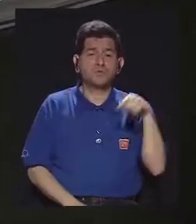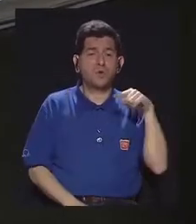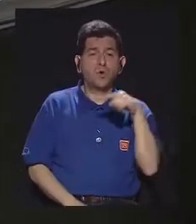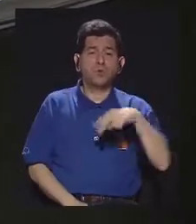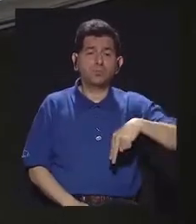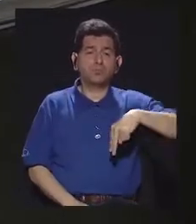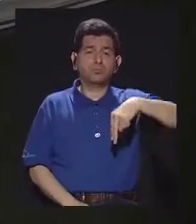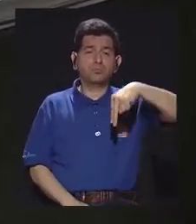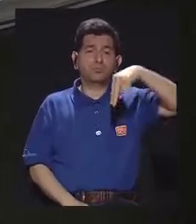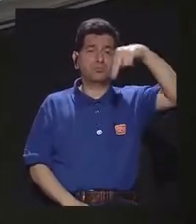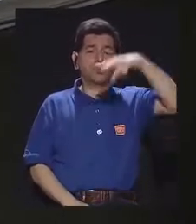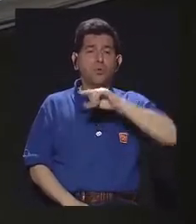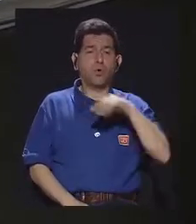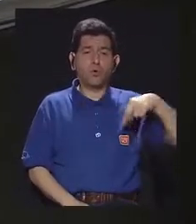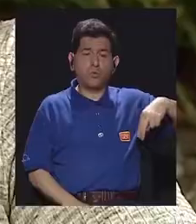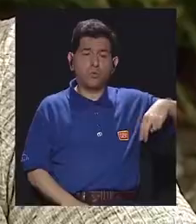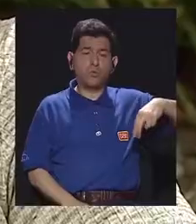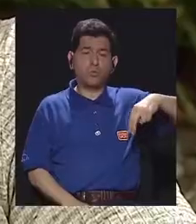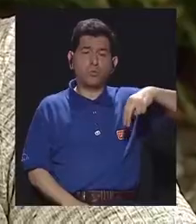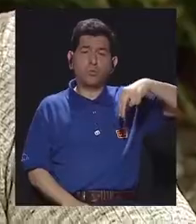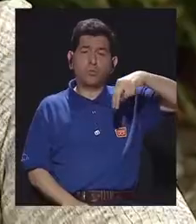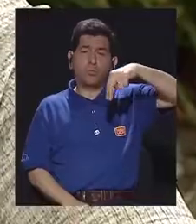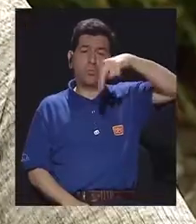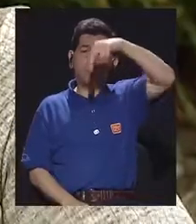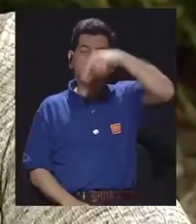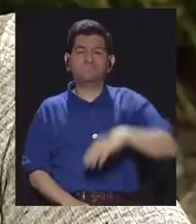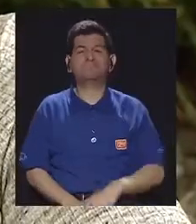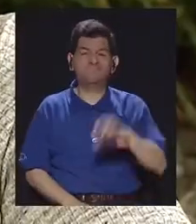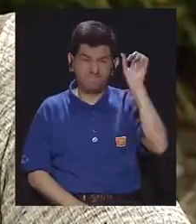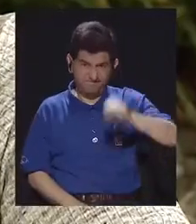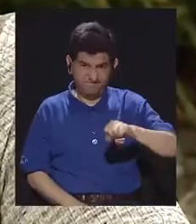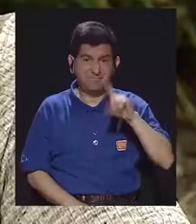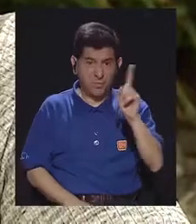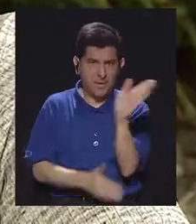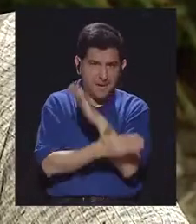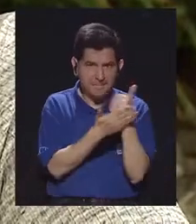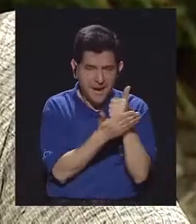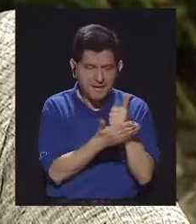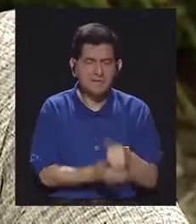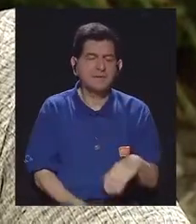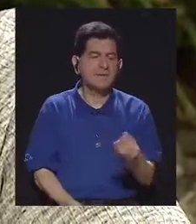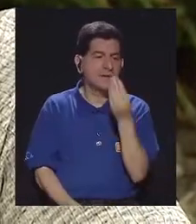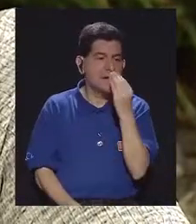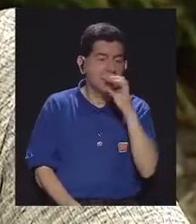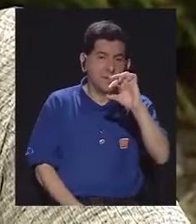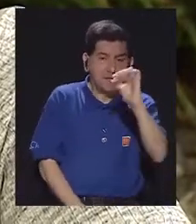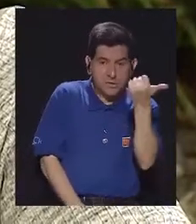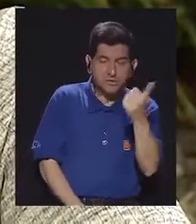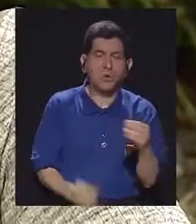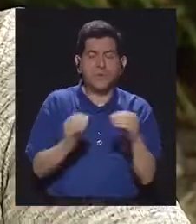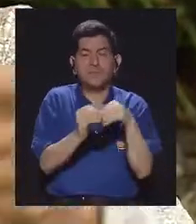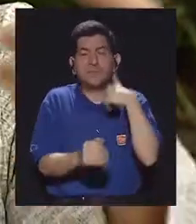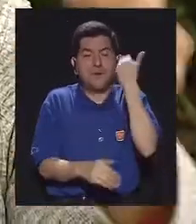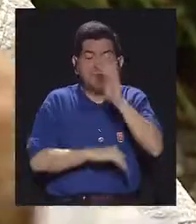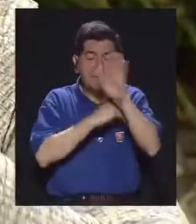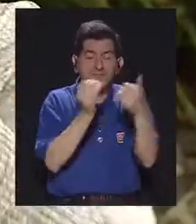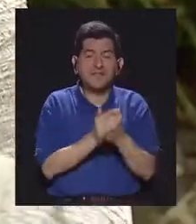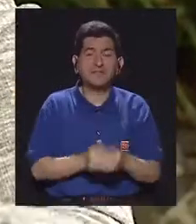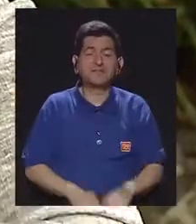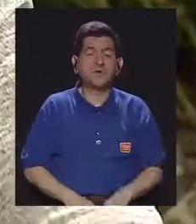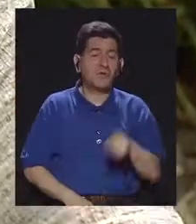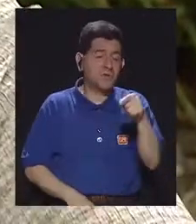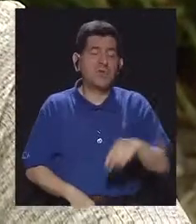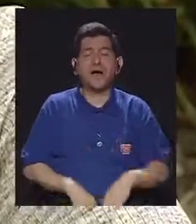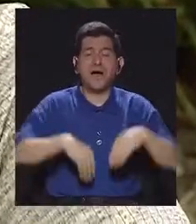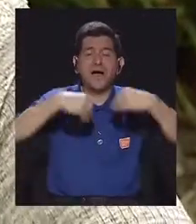ascensor o las escaleras eléctricas. Así es. Además de que está eso por un lado, y luego la alimentación. Es más fácil comprar todos los